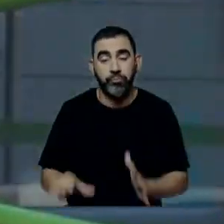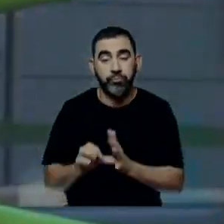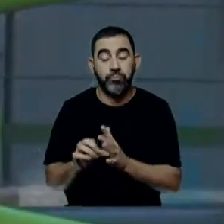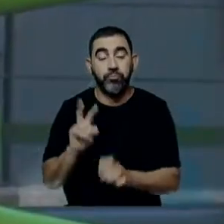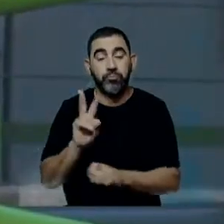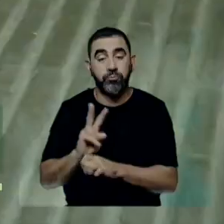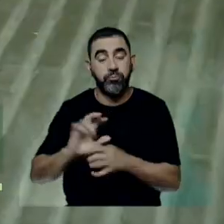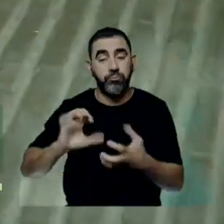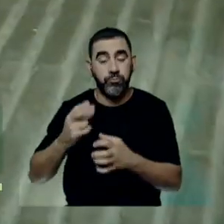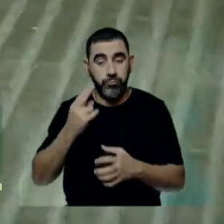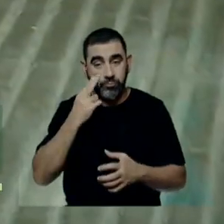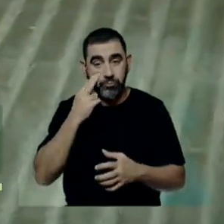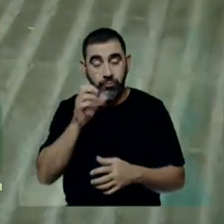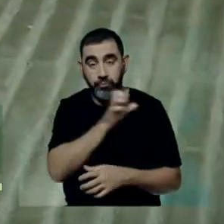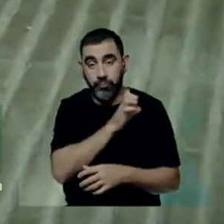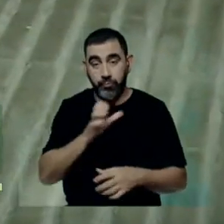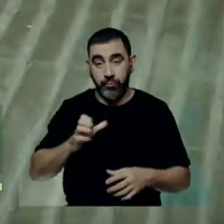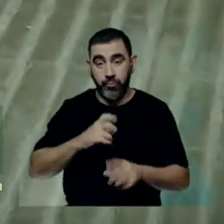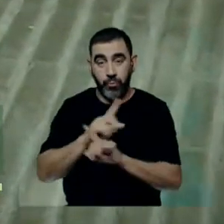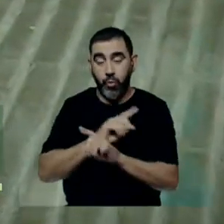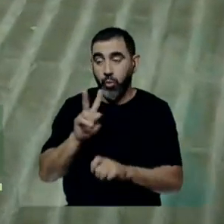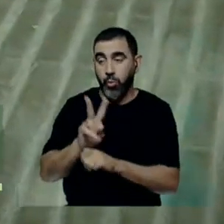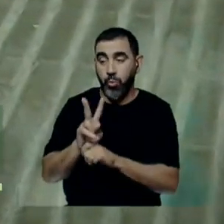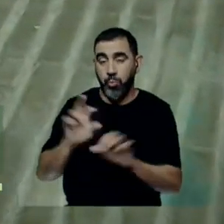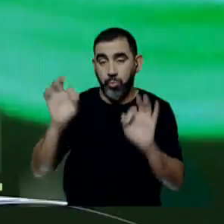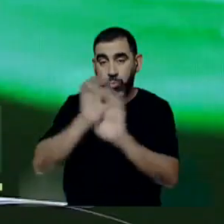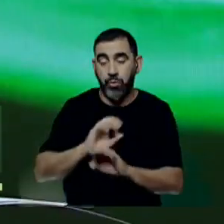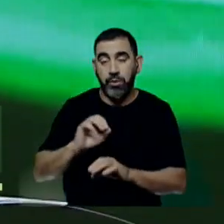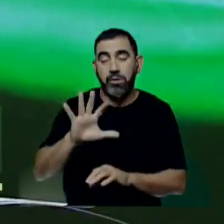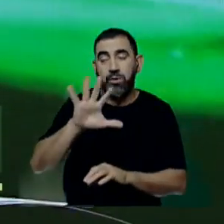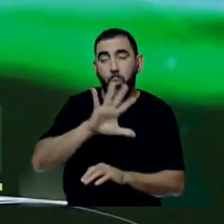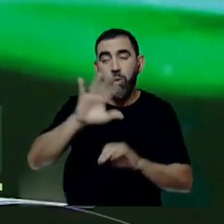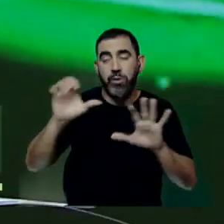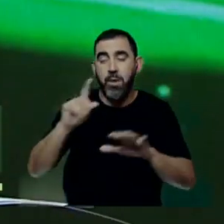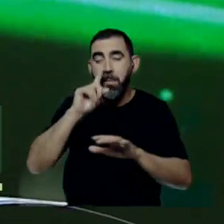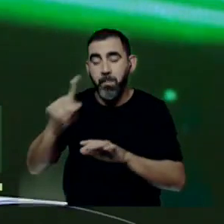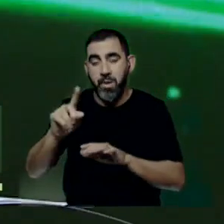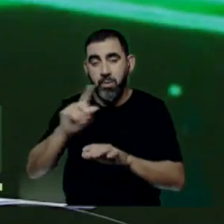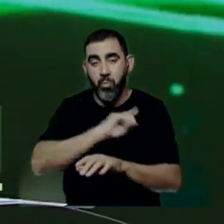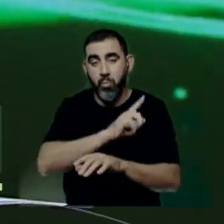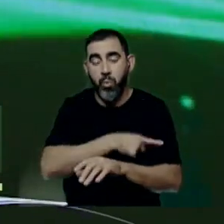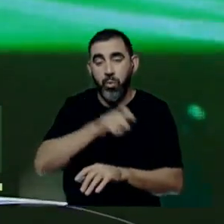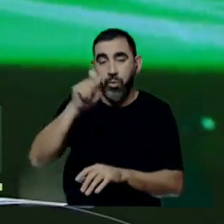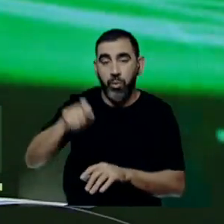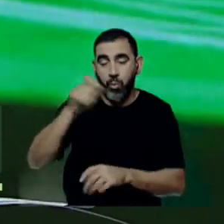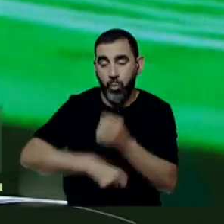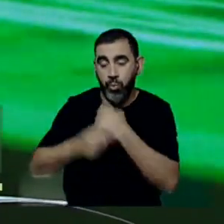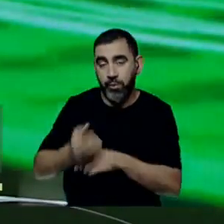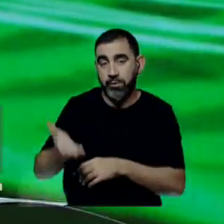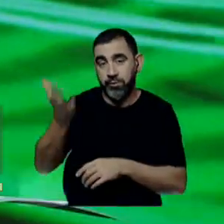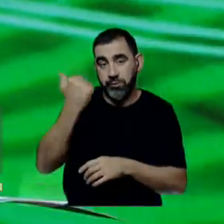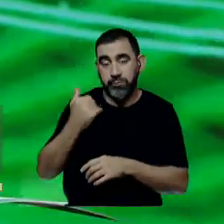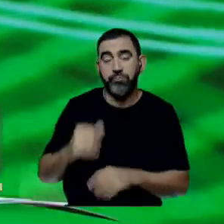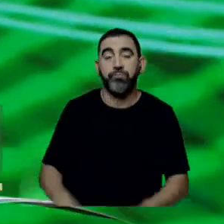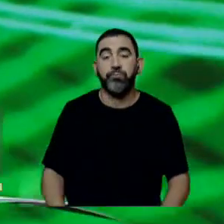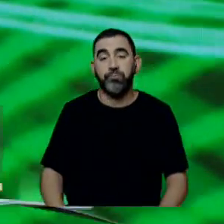está en crisis y el Estado hoy no protege. Recibimos más de 56.000 oficios del Poder Judicial el año pasado. Oficio del